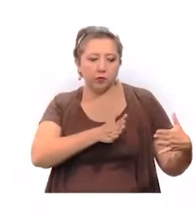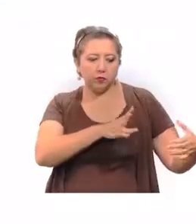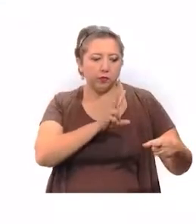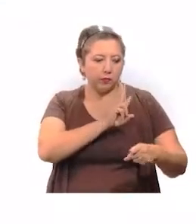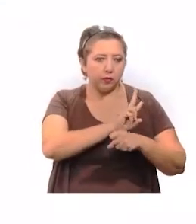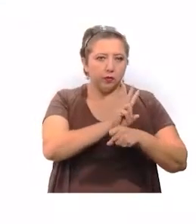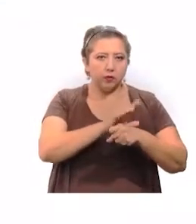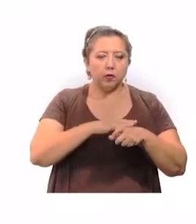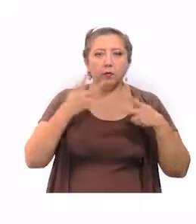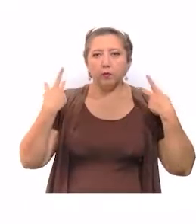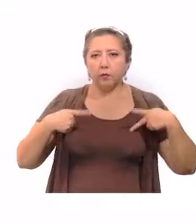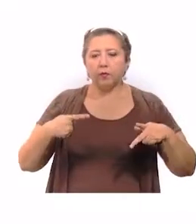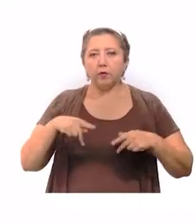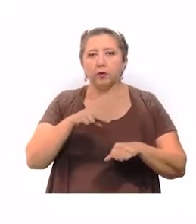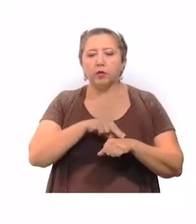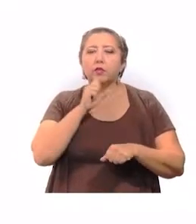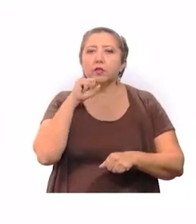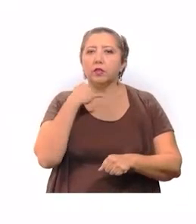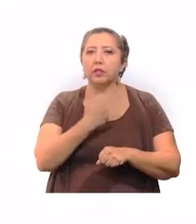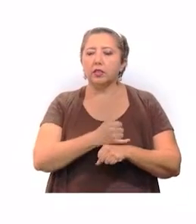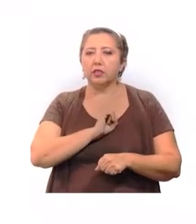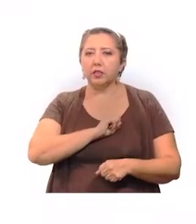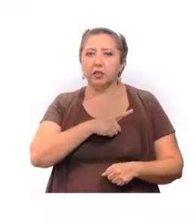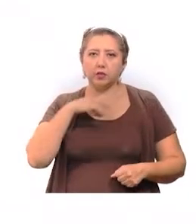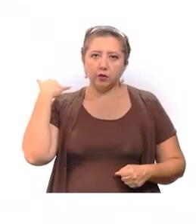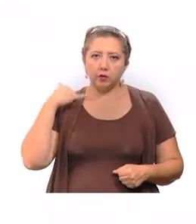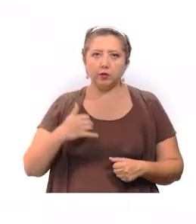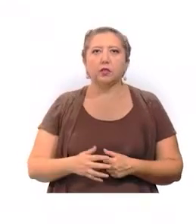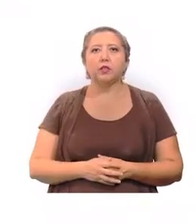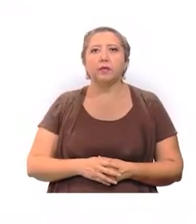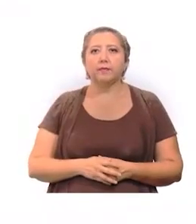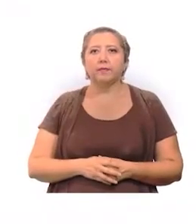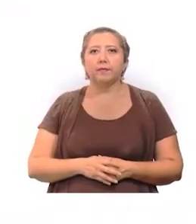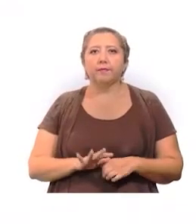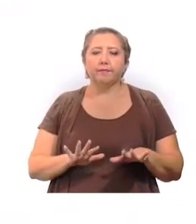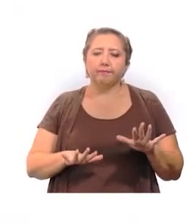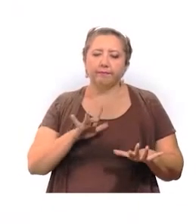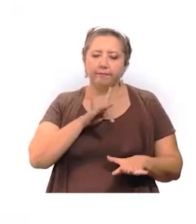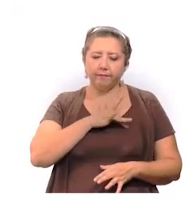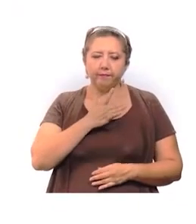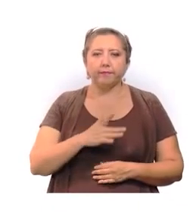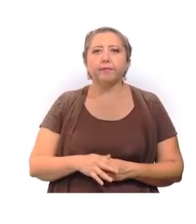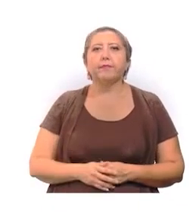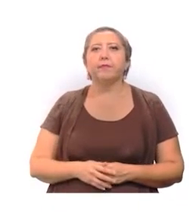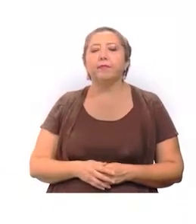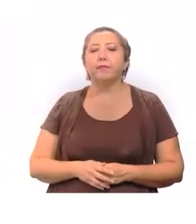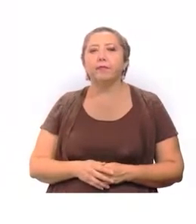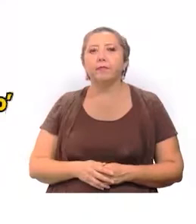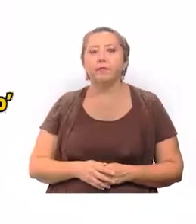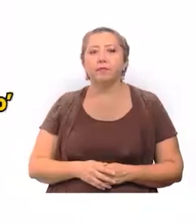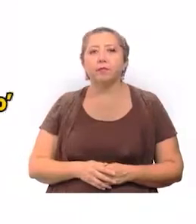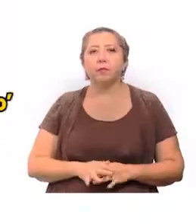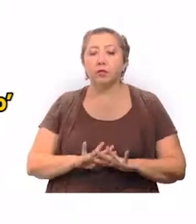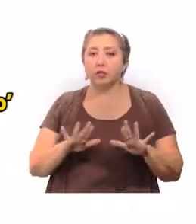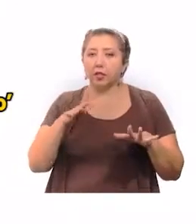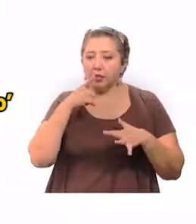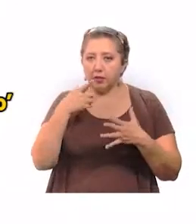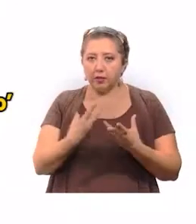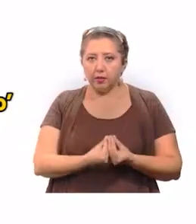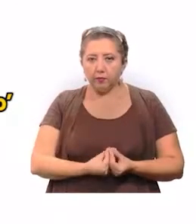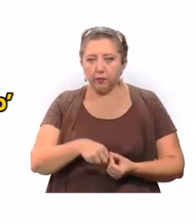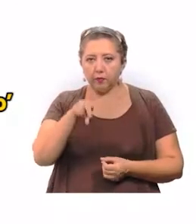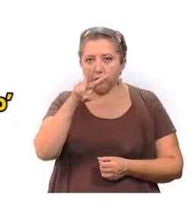aislados y monitoreados constantemente por personal médico de la Secretaría de Salud de Yucatán. Presentan síntomas leves. Como ya